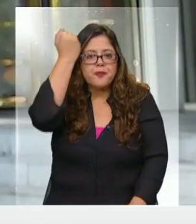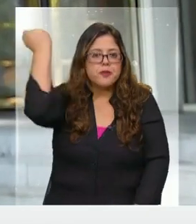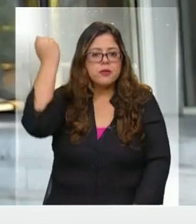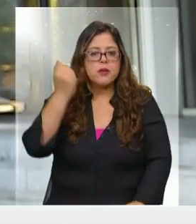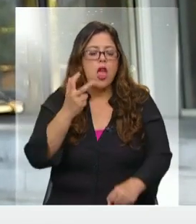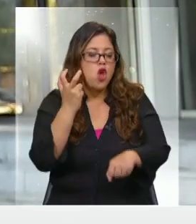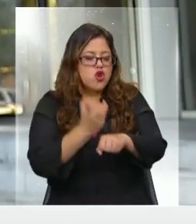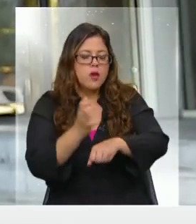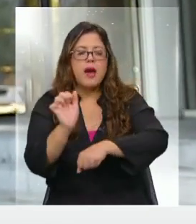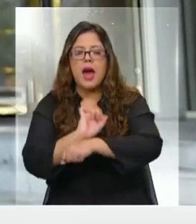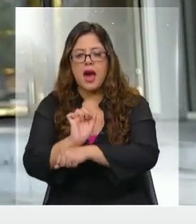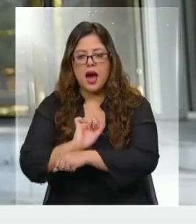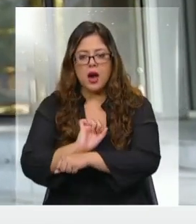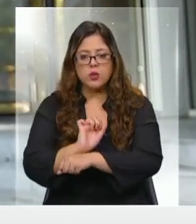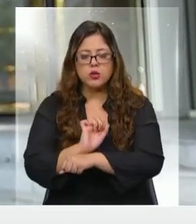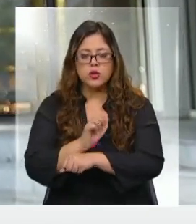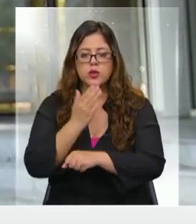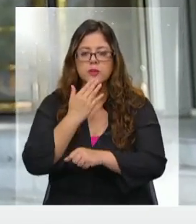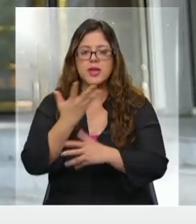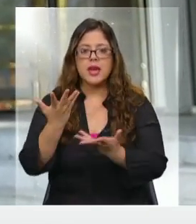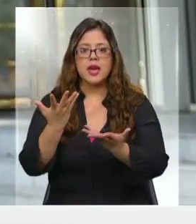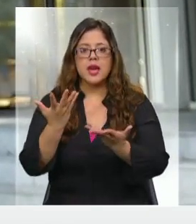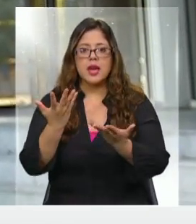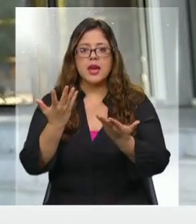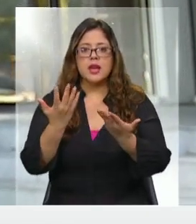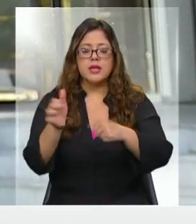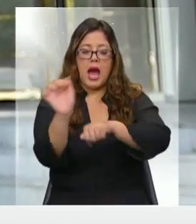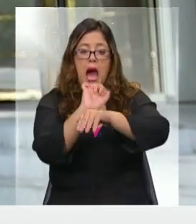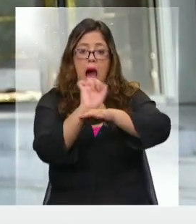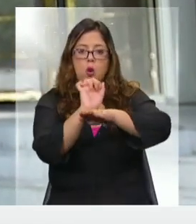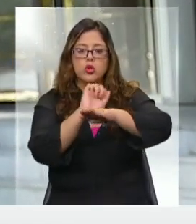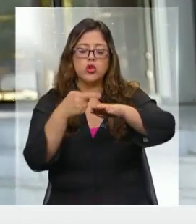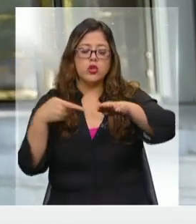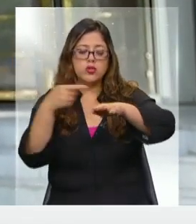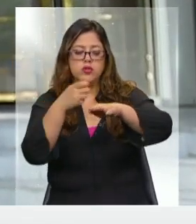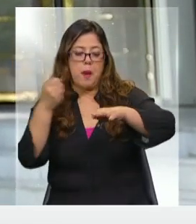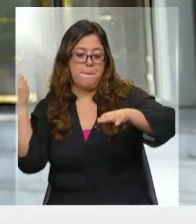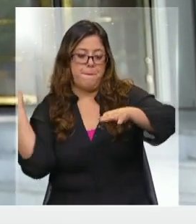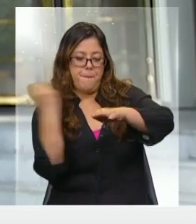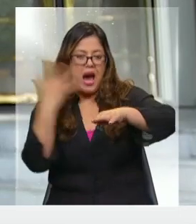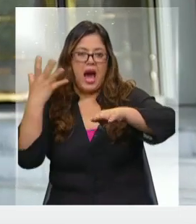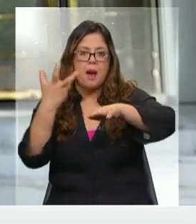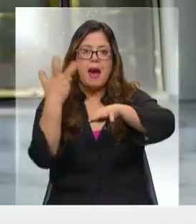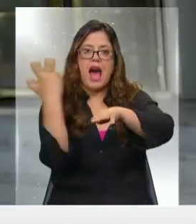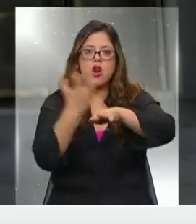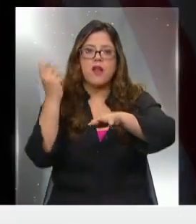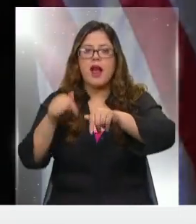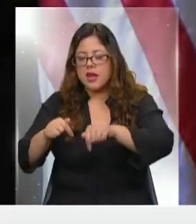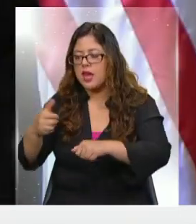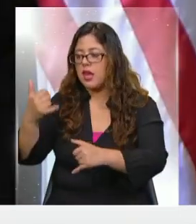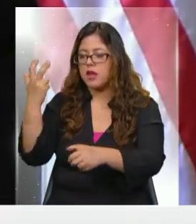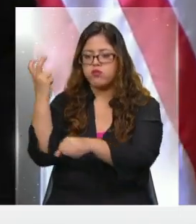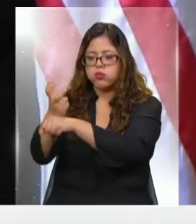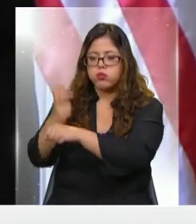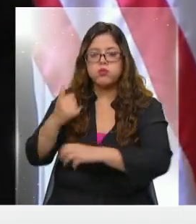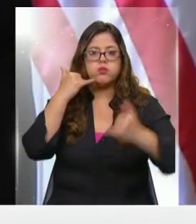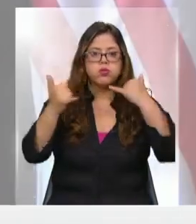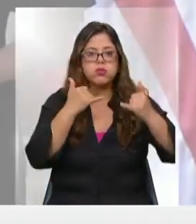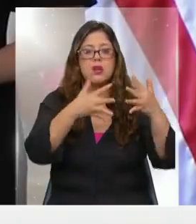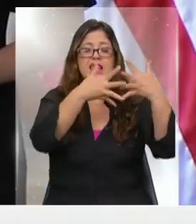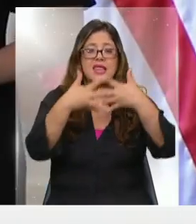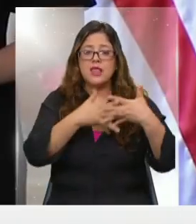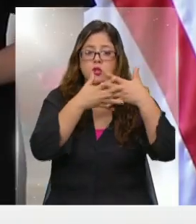autos, rompen vidrio para robar cosas dentro de los autos, acá en este sector de acá roban celulares. Estados